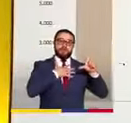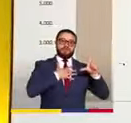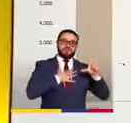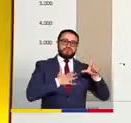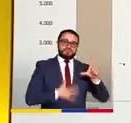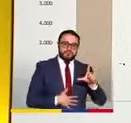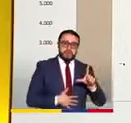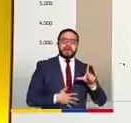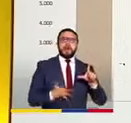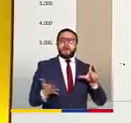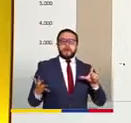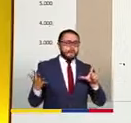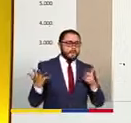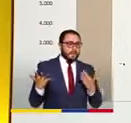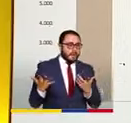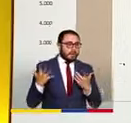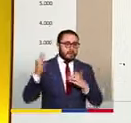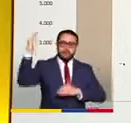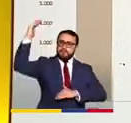menos